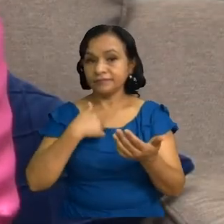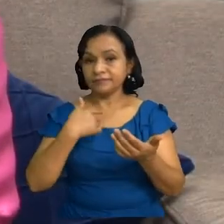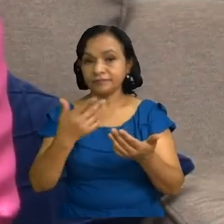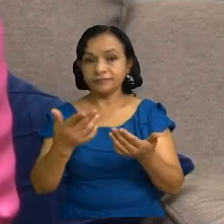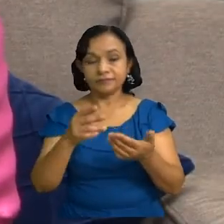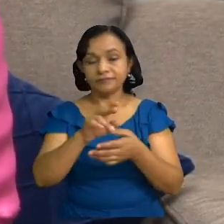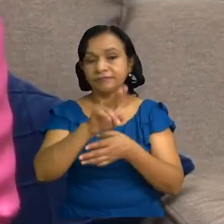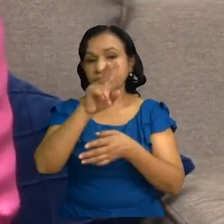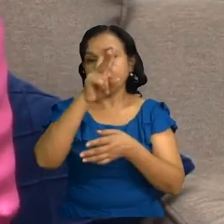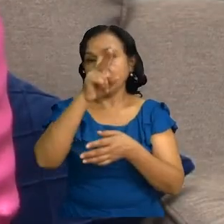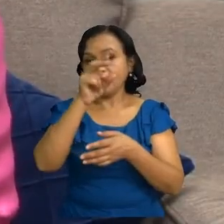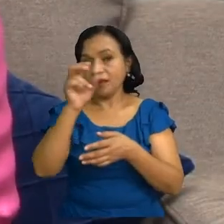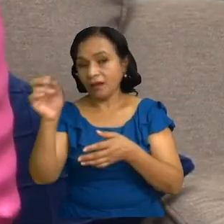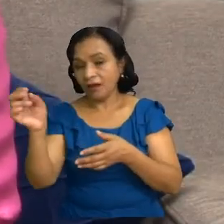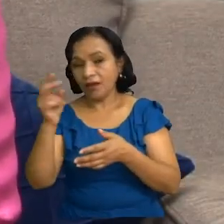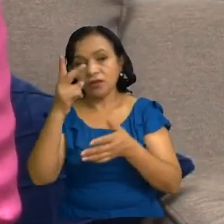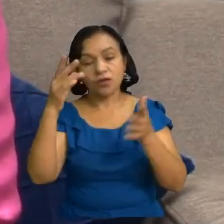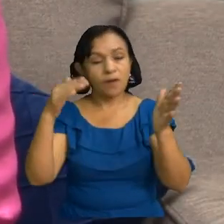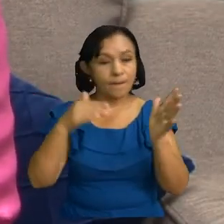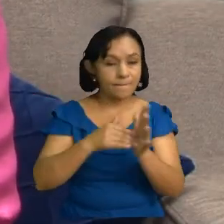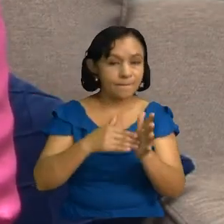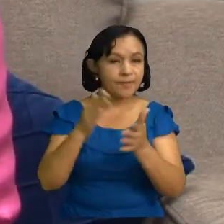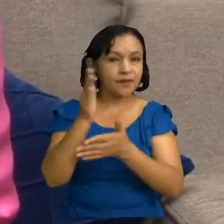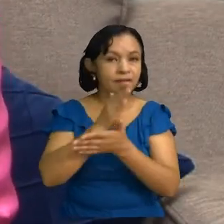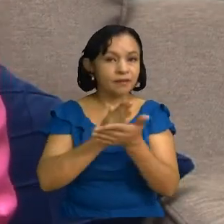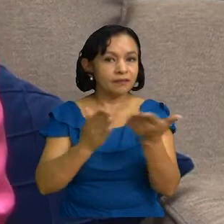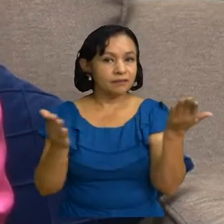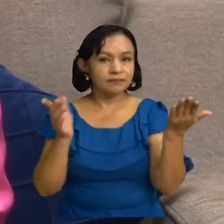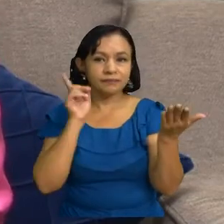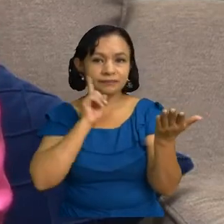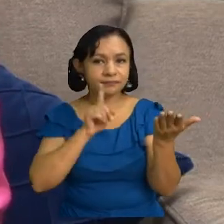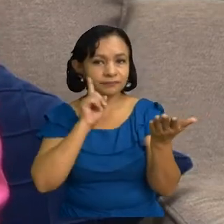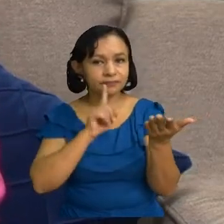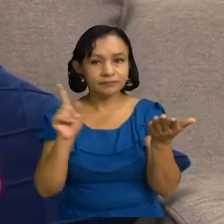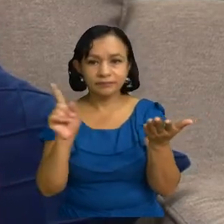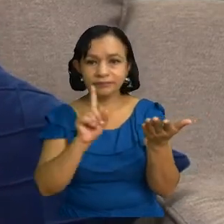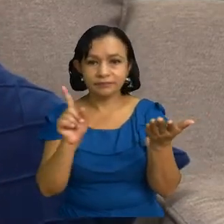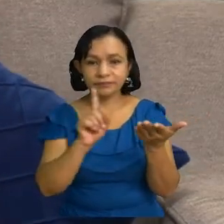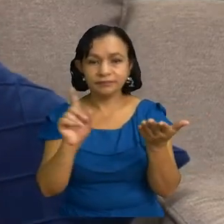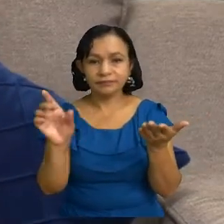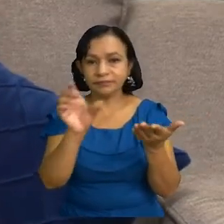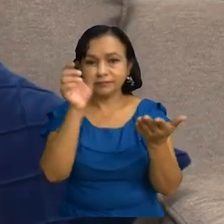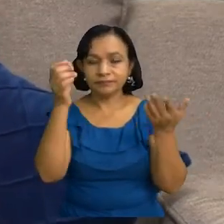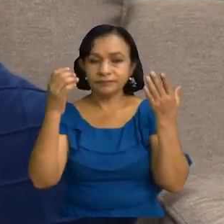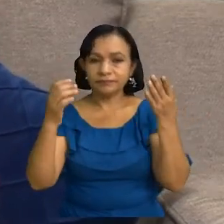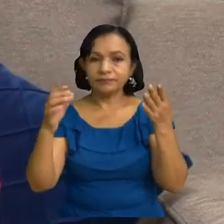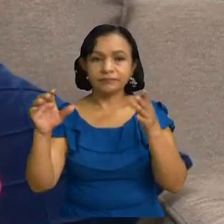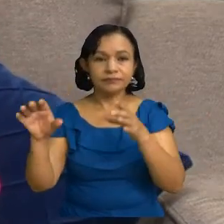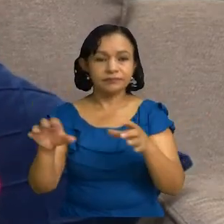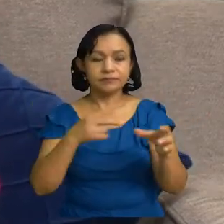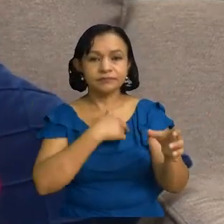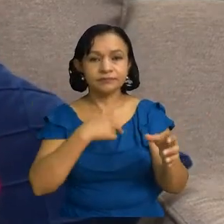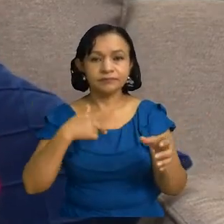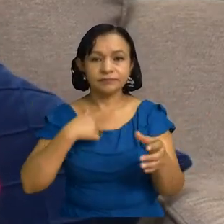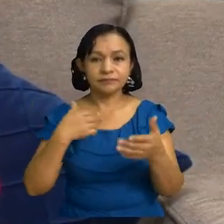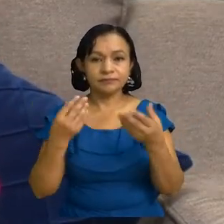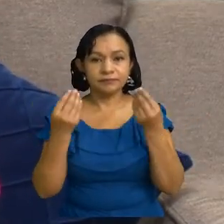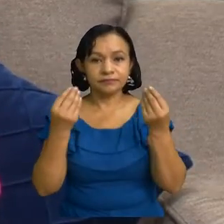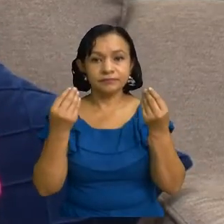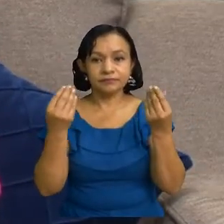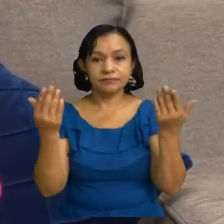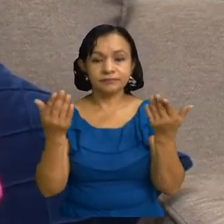quemaron 202 mil hectáreas y no es cierto otra cosa que nosotros estamos haciendo y muchos